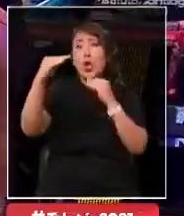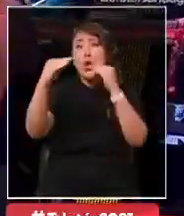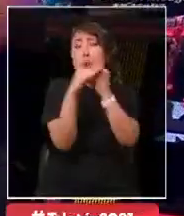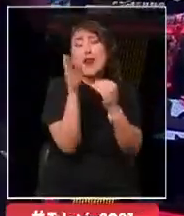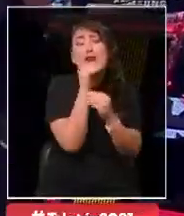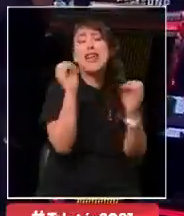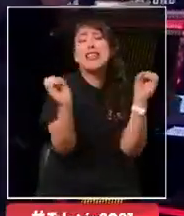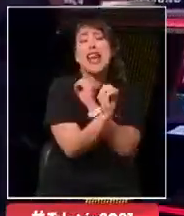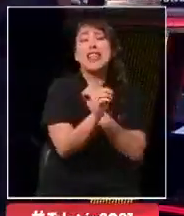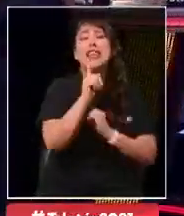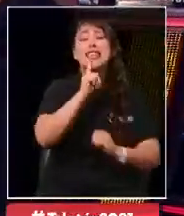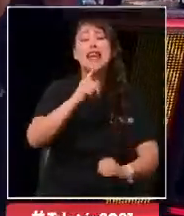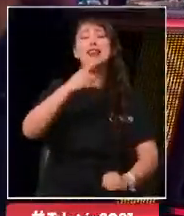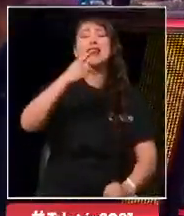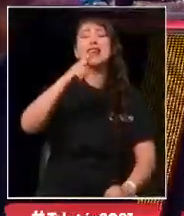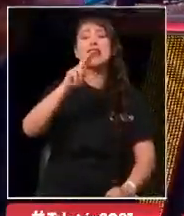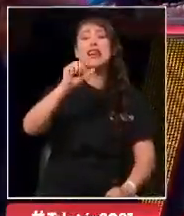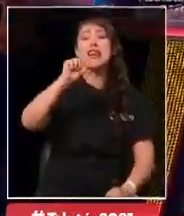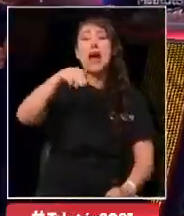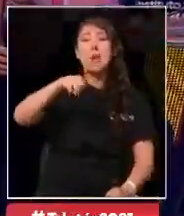inigualable, Esteban